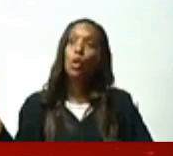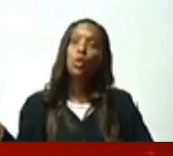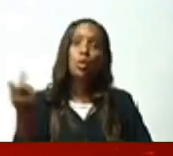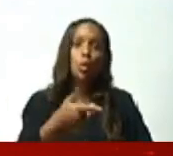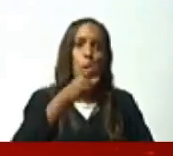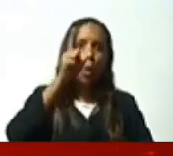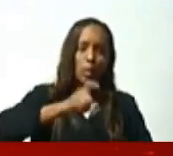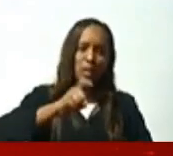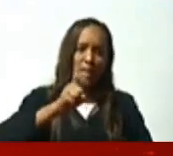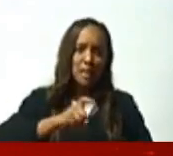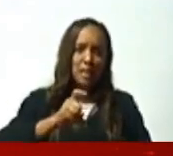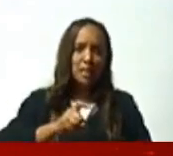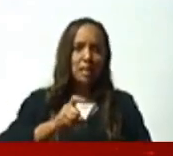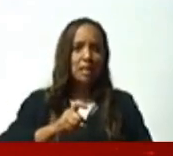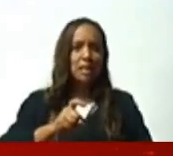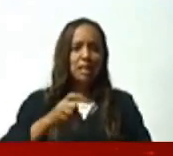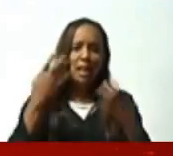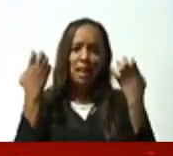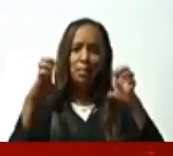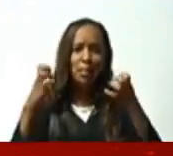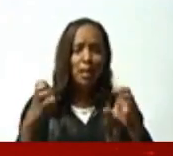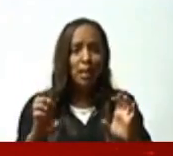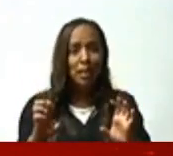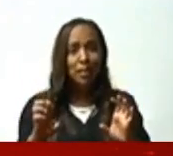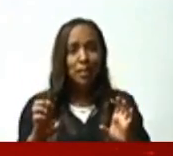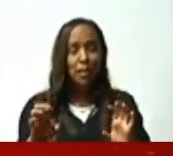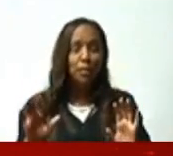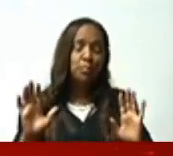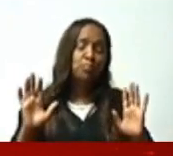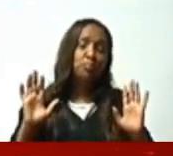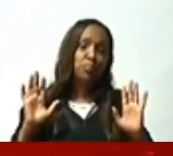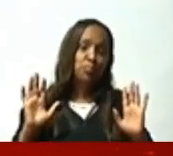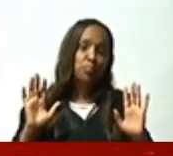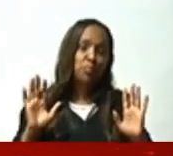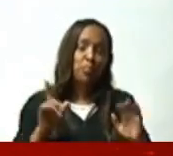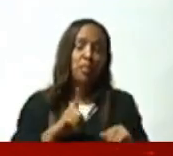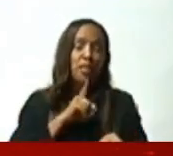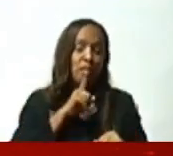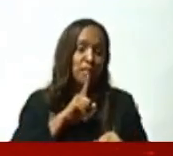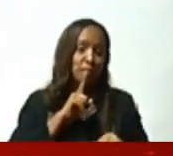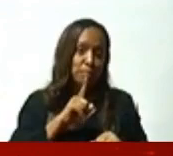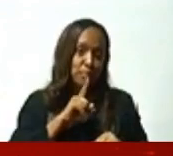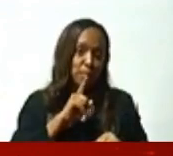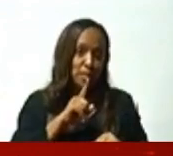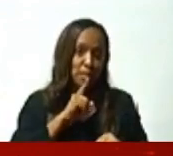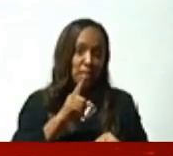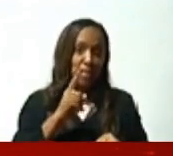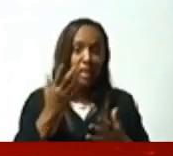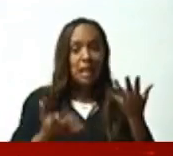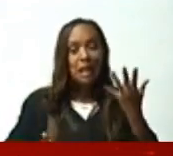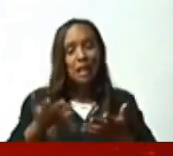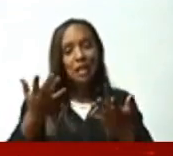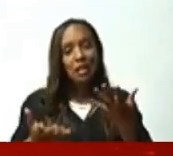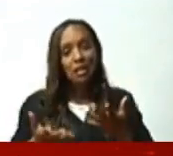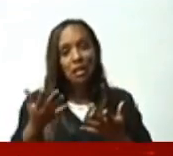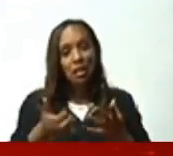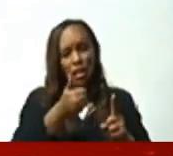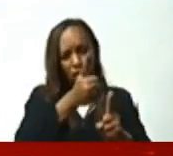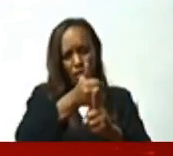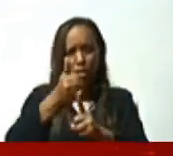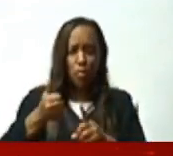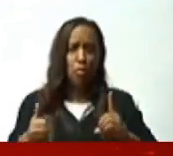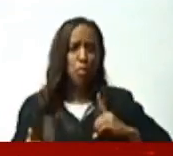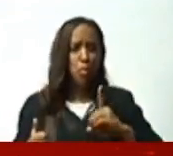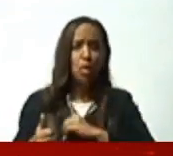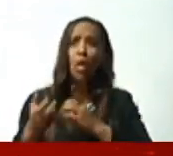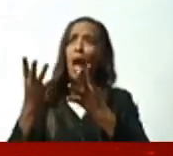población oportuna. No entendemos razones que no se nos pudieran explicar por qué, por